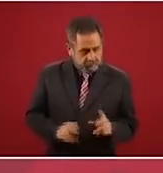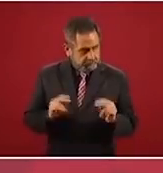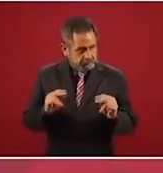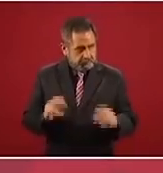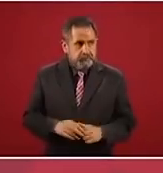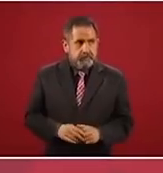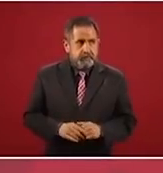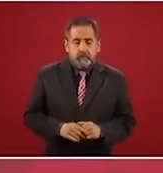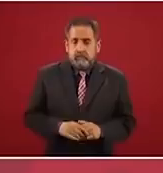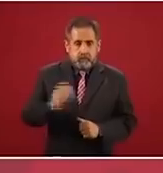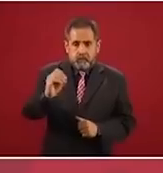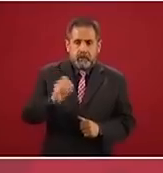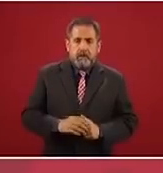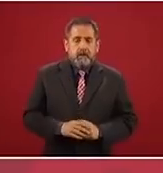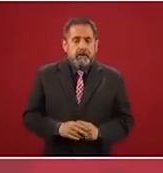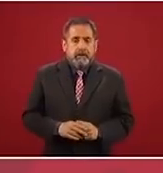O